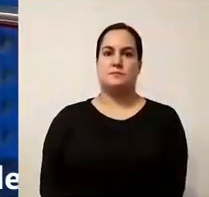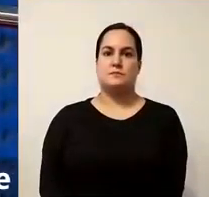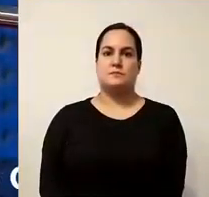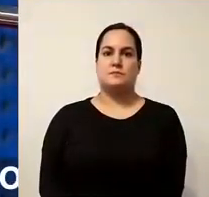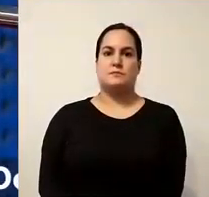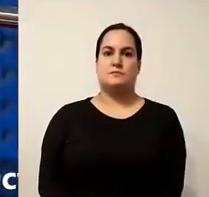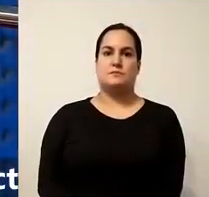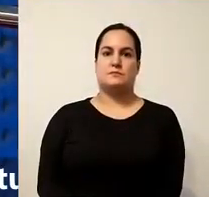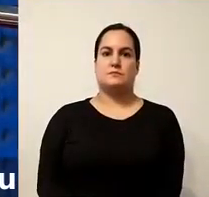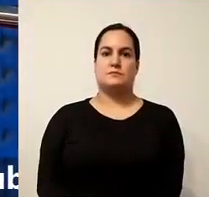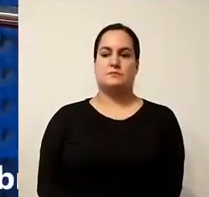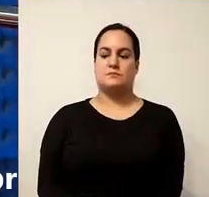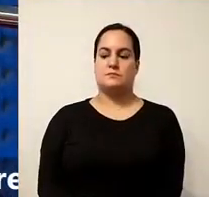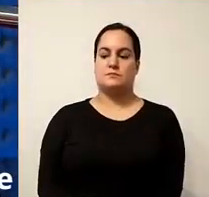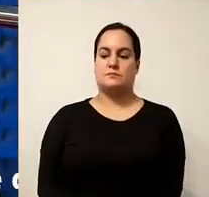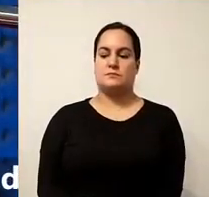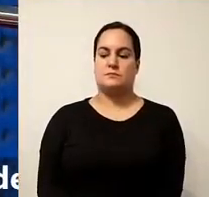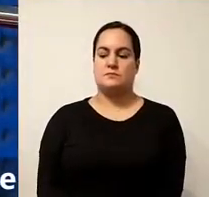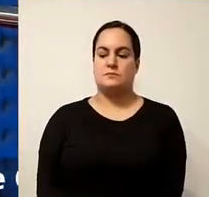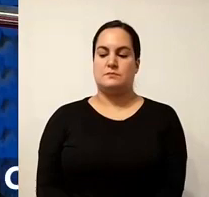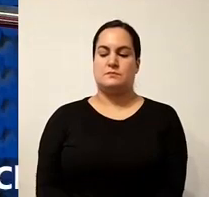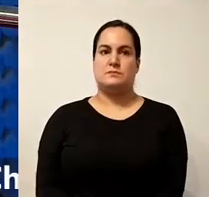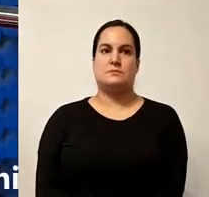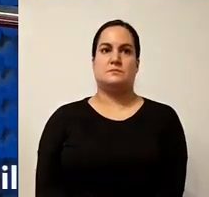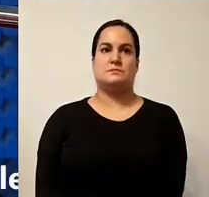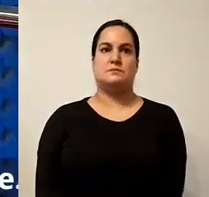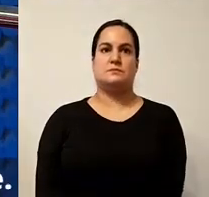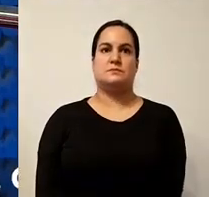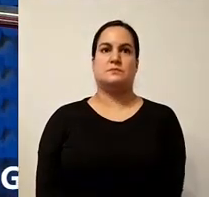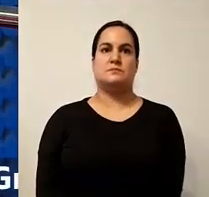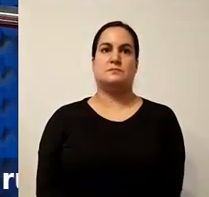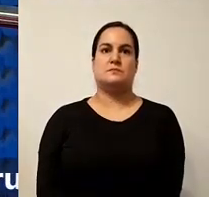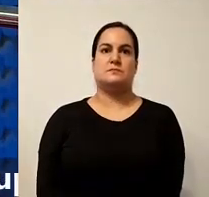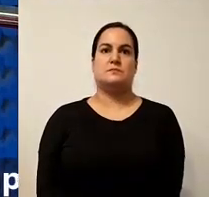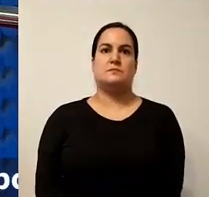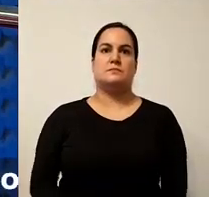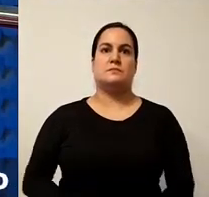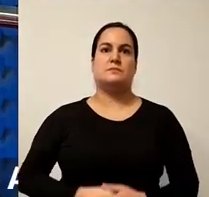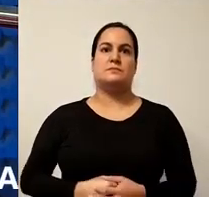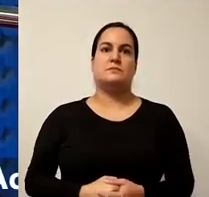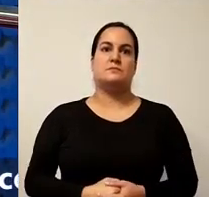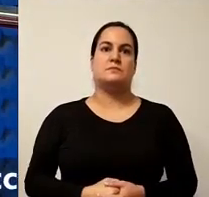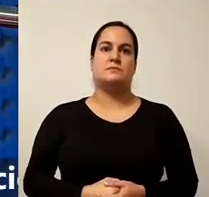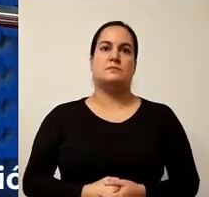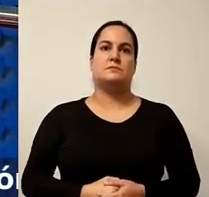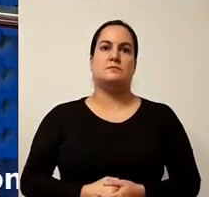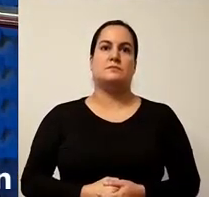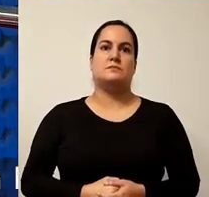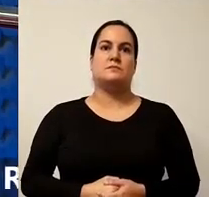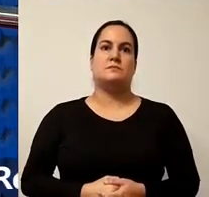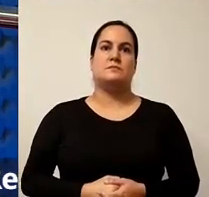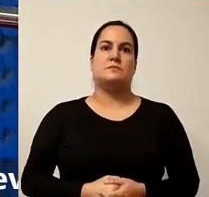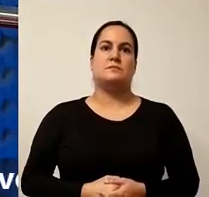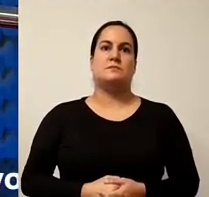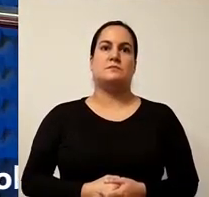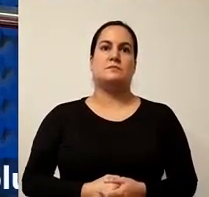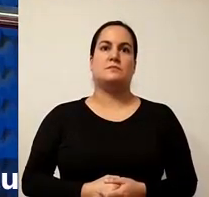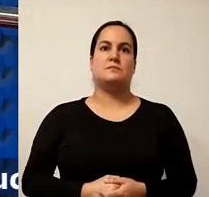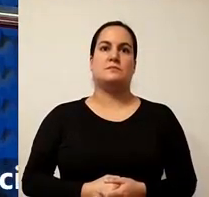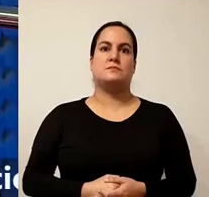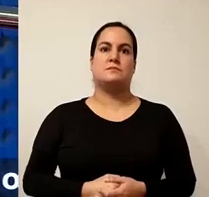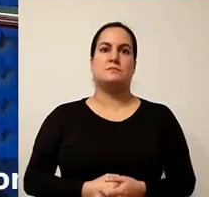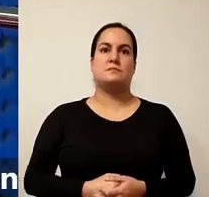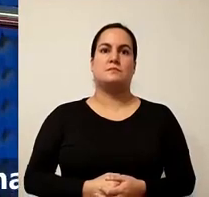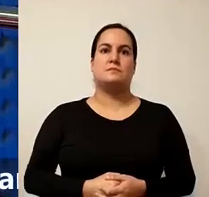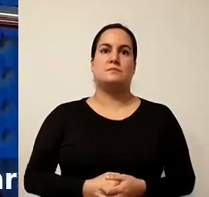bienvenidas buenas tardes compañeras compañeros compañeras a este acto del primero de mayo